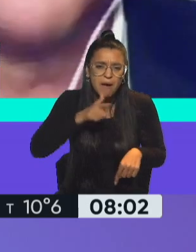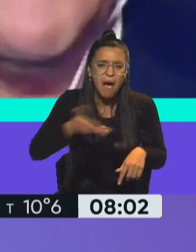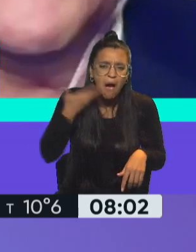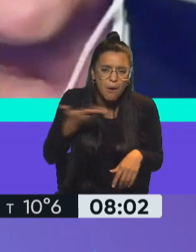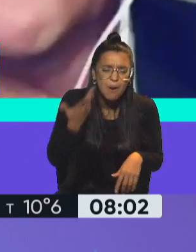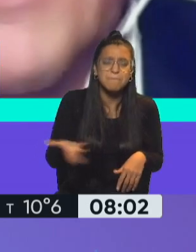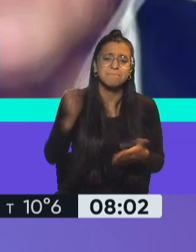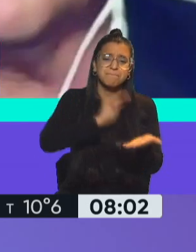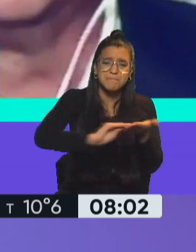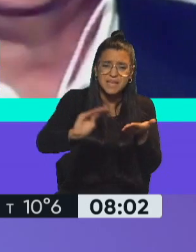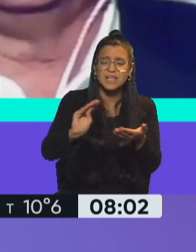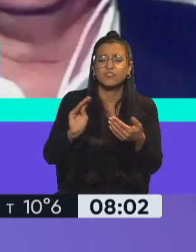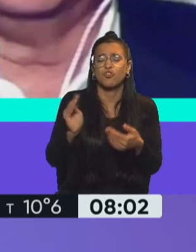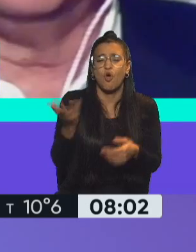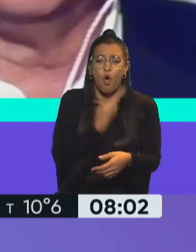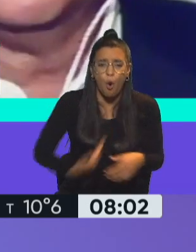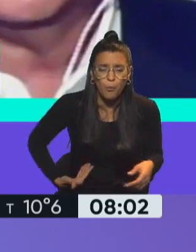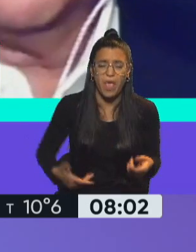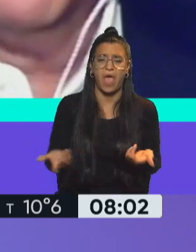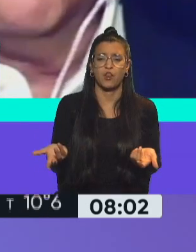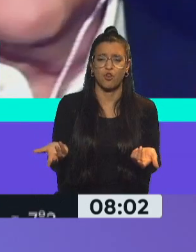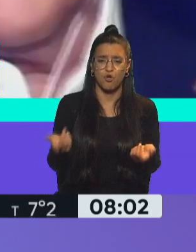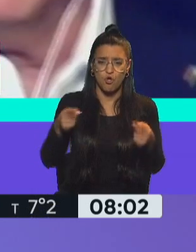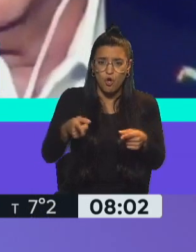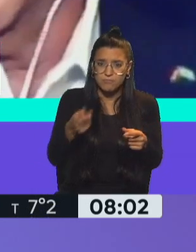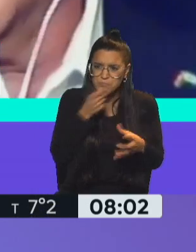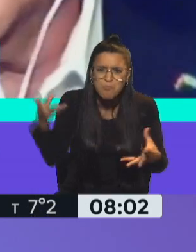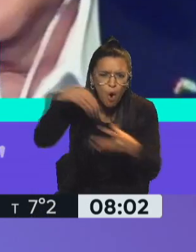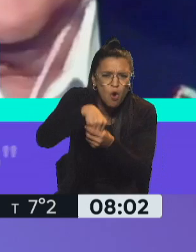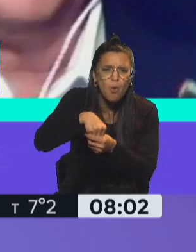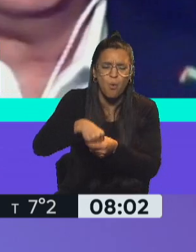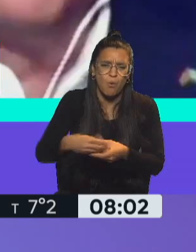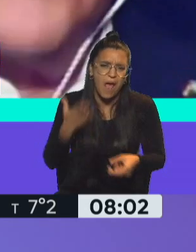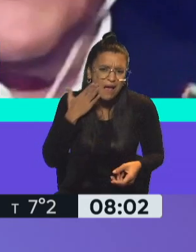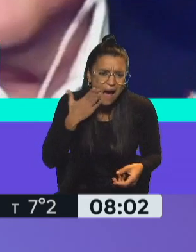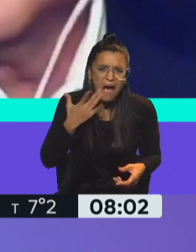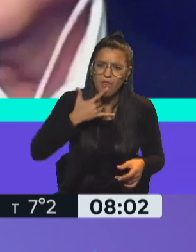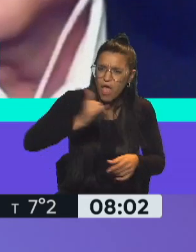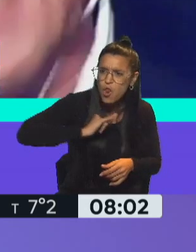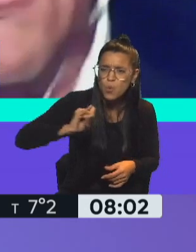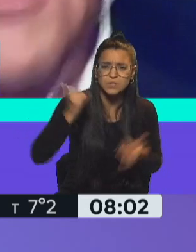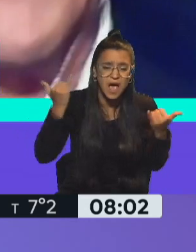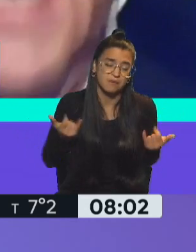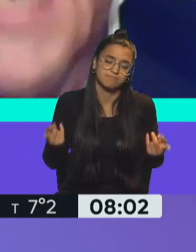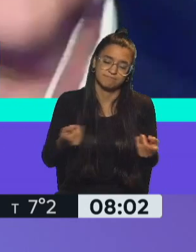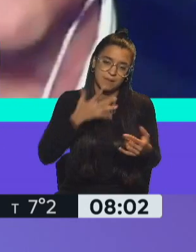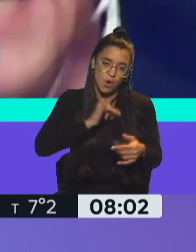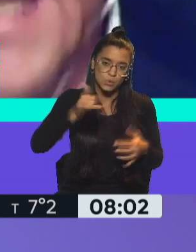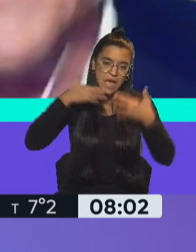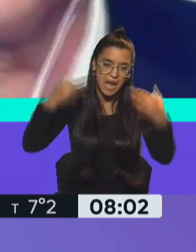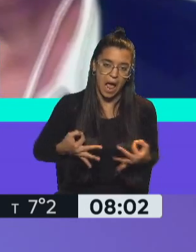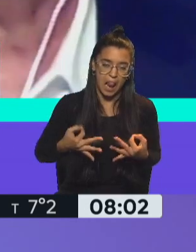prácticamente el ministro de gobierno, se involucran, ponen la cara, denuncian, es porque la denuncia es real,